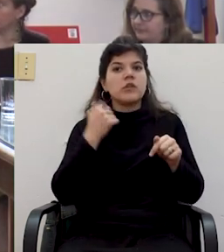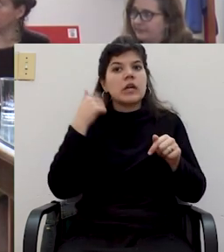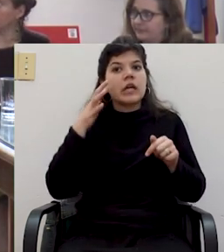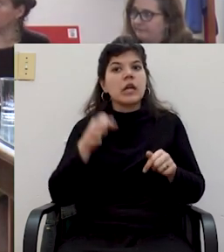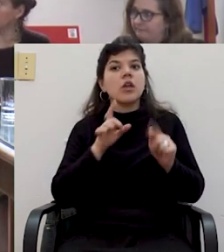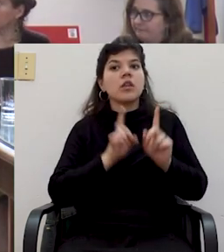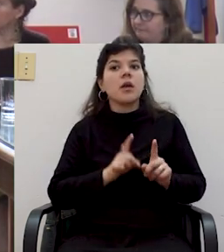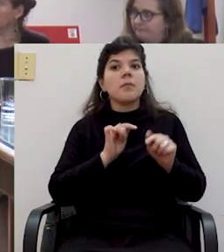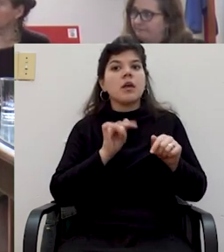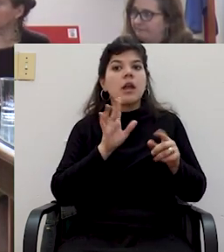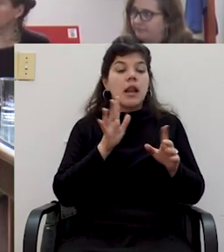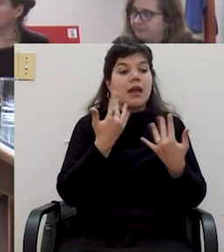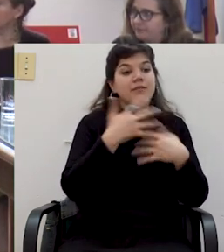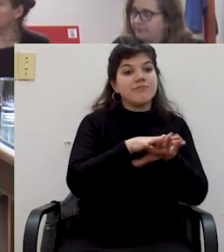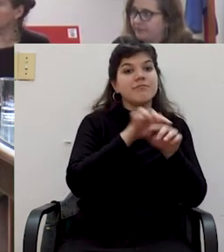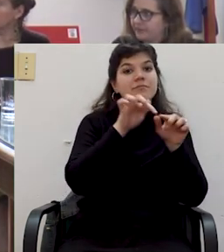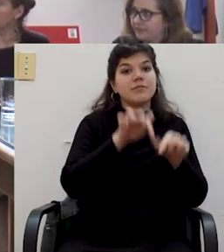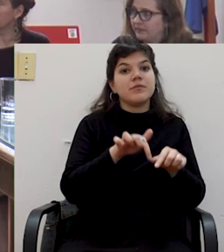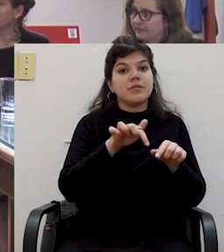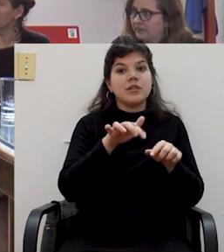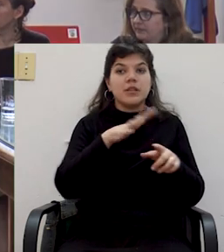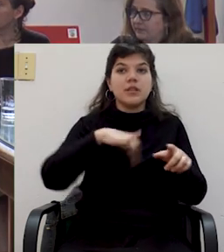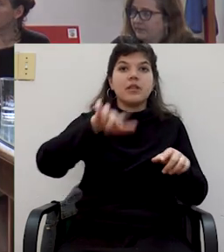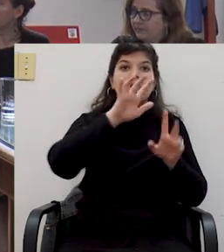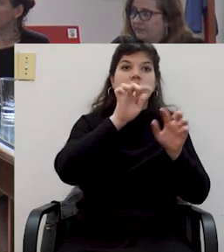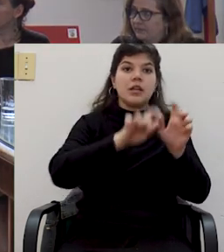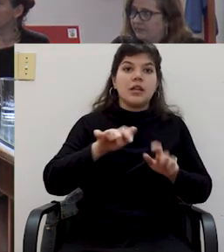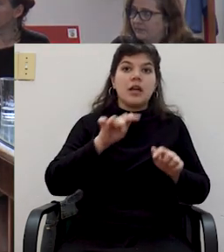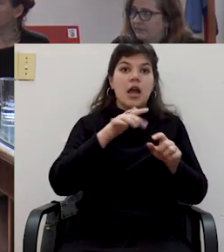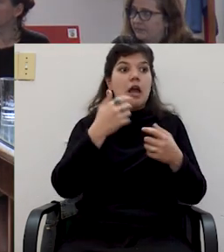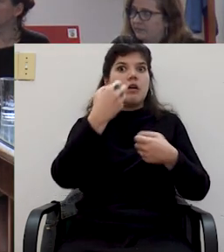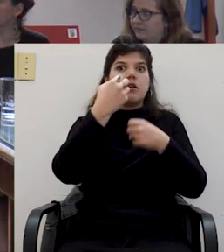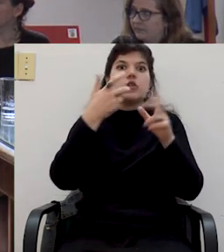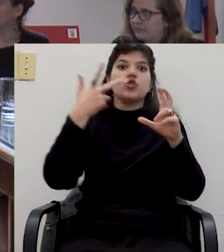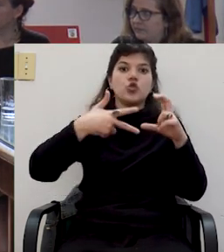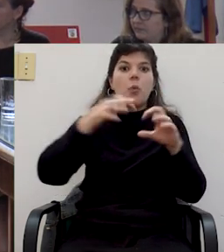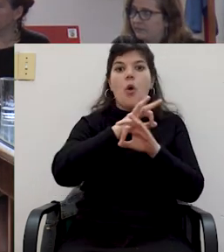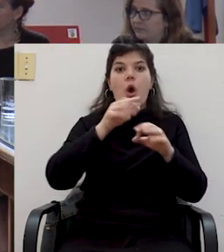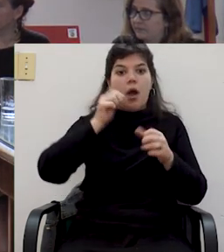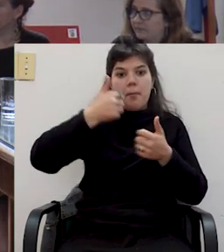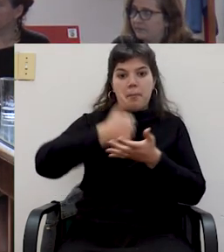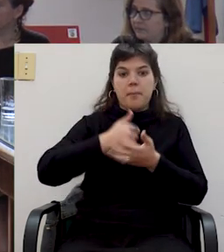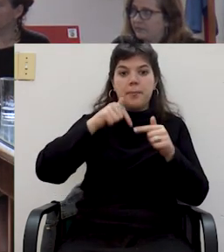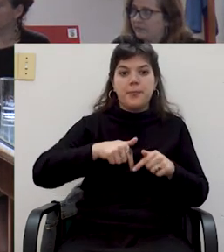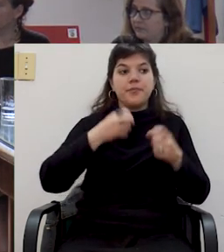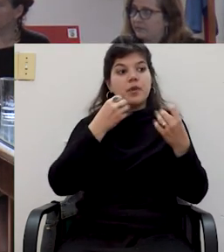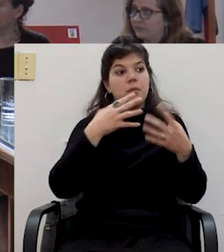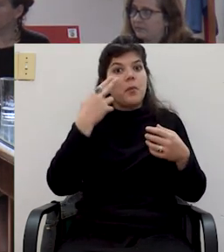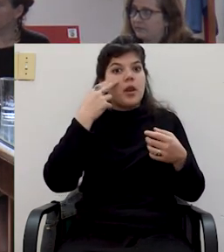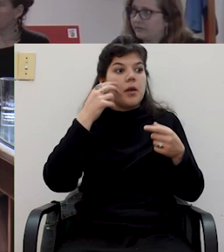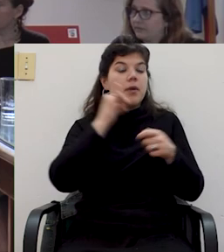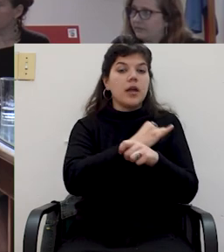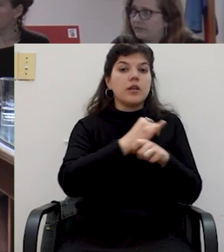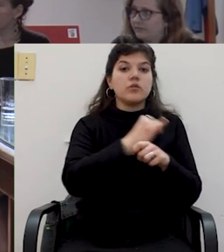también la propia integración del auditorio que tenemos virtual o presencial da cuenta de un problema que la institución tiene, que